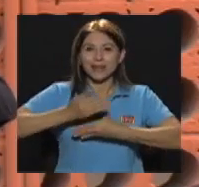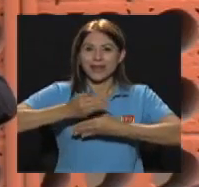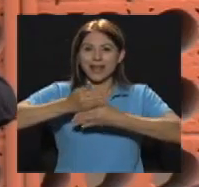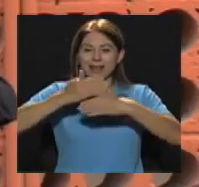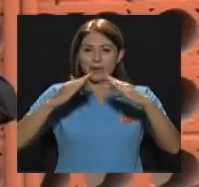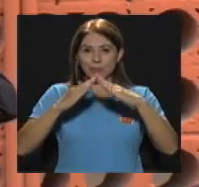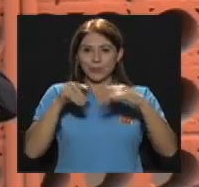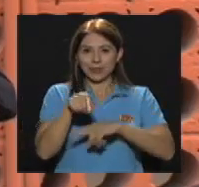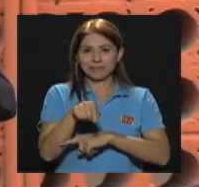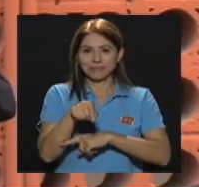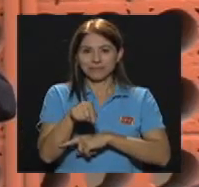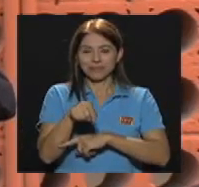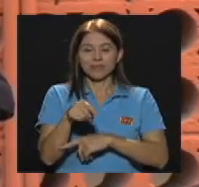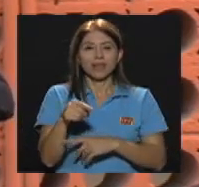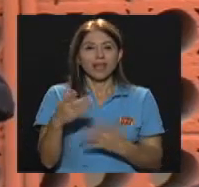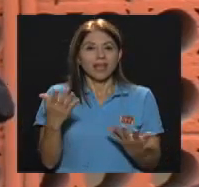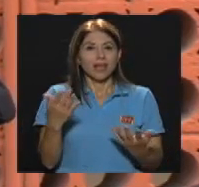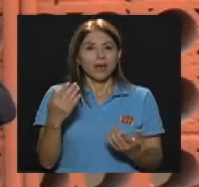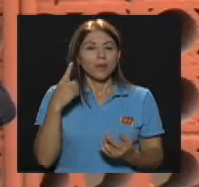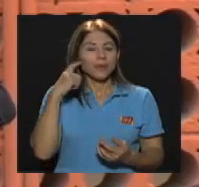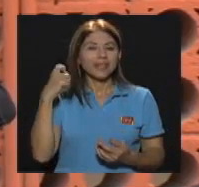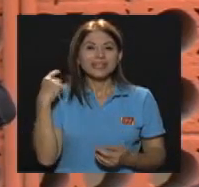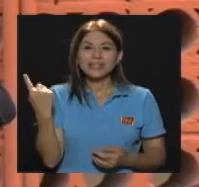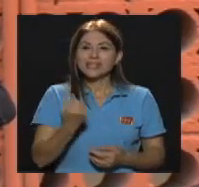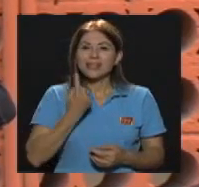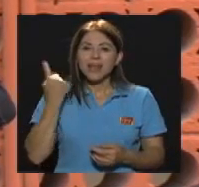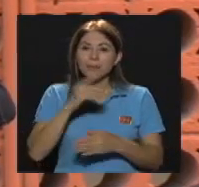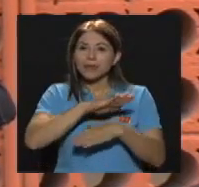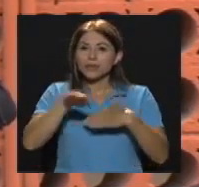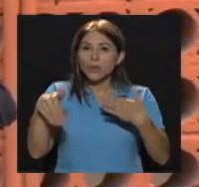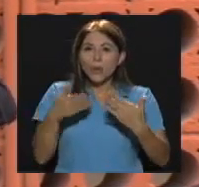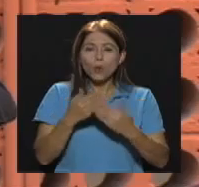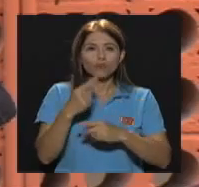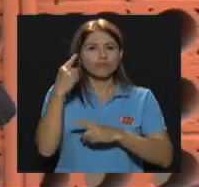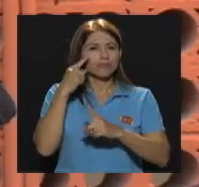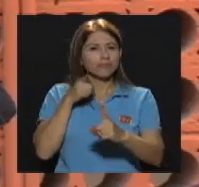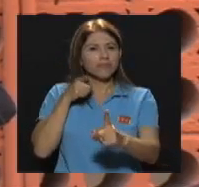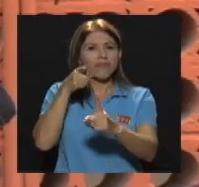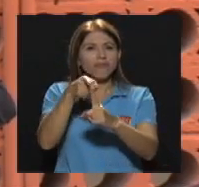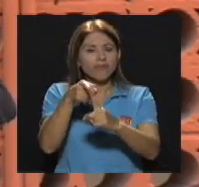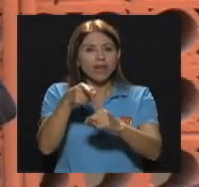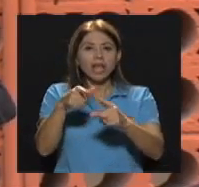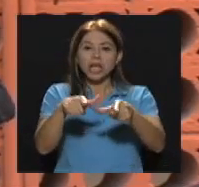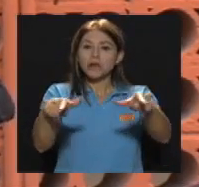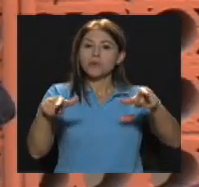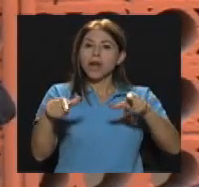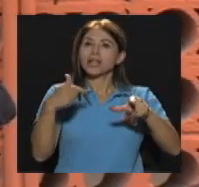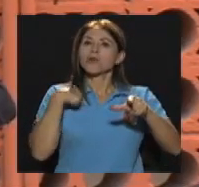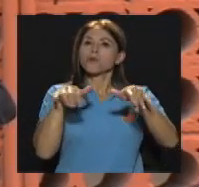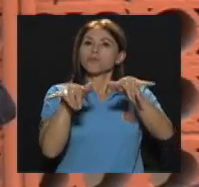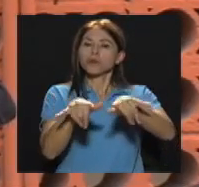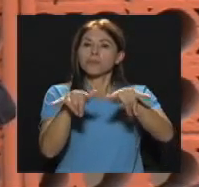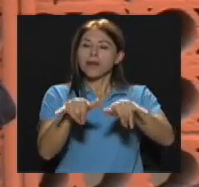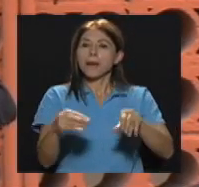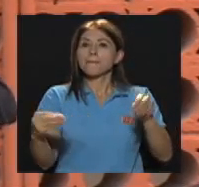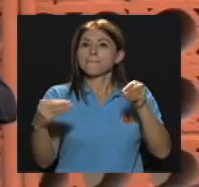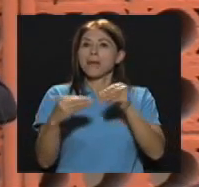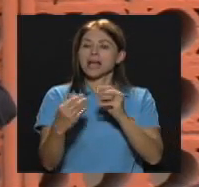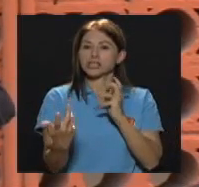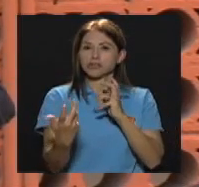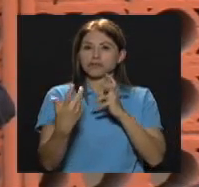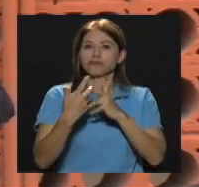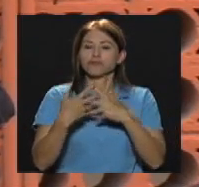siempre se perfila a tener un hábitat mucho más saludable, más confortable, para